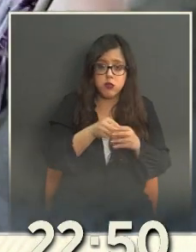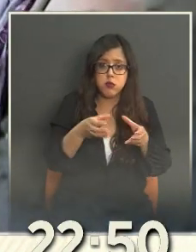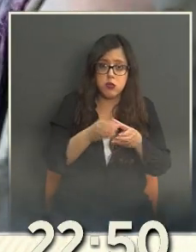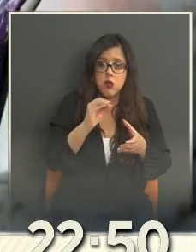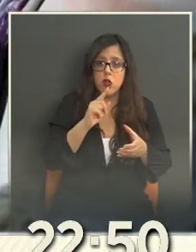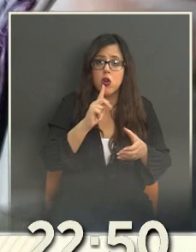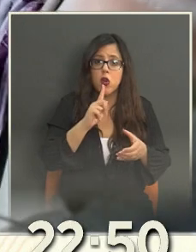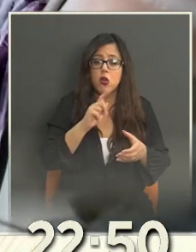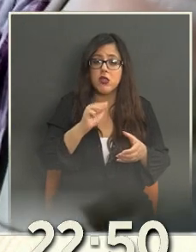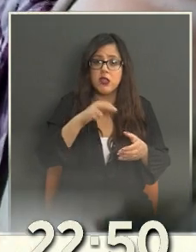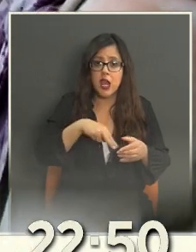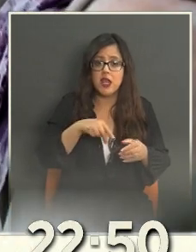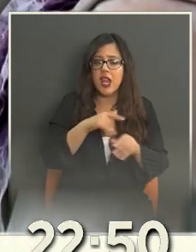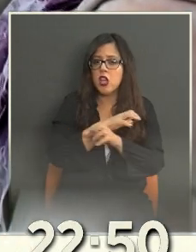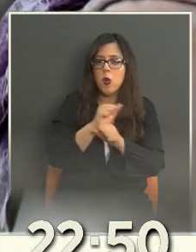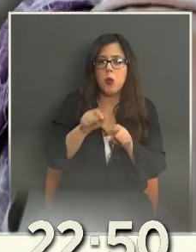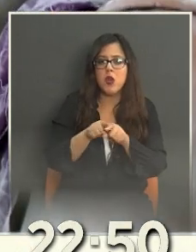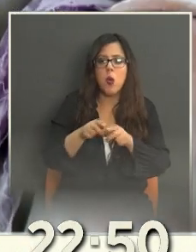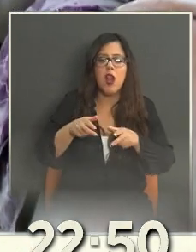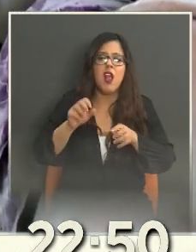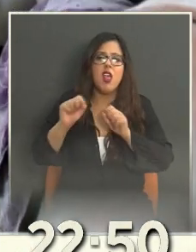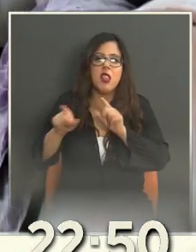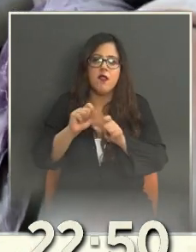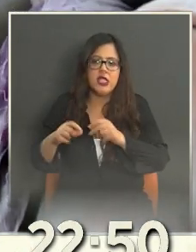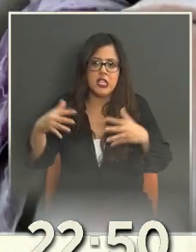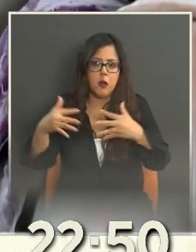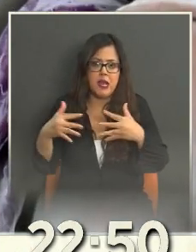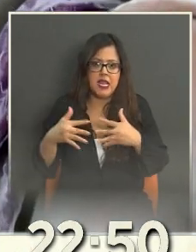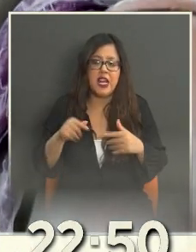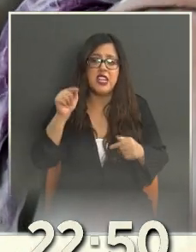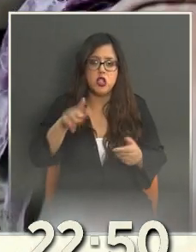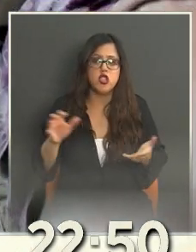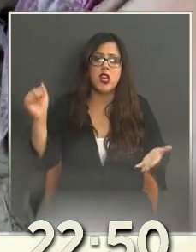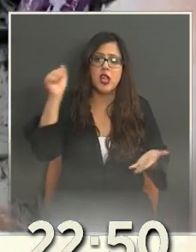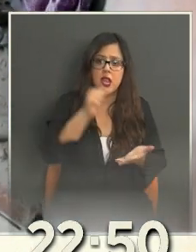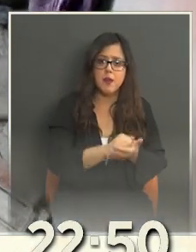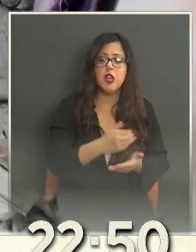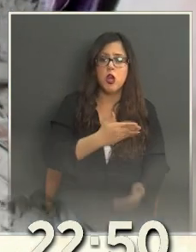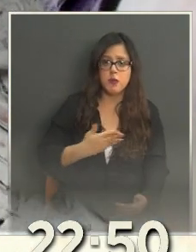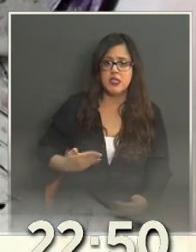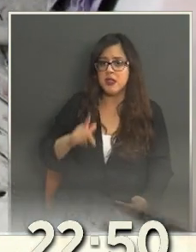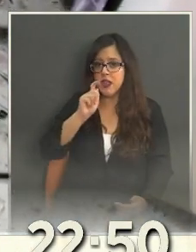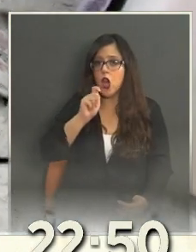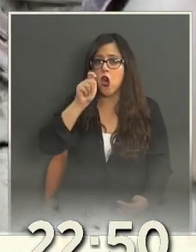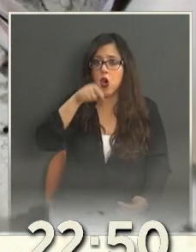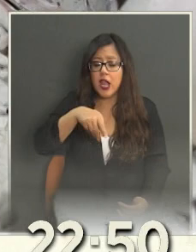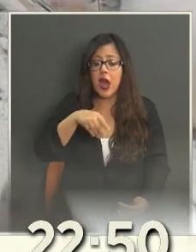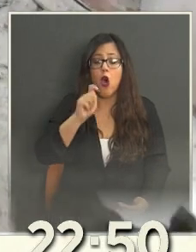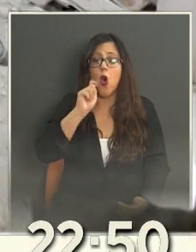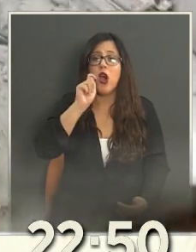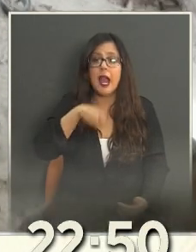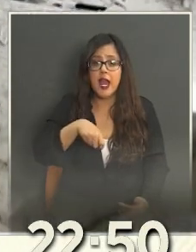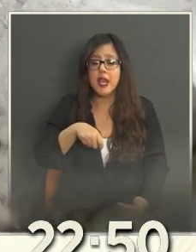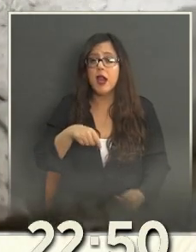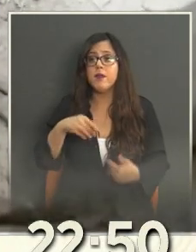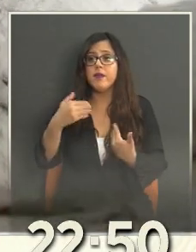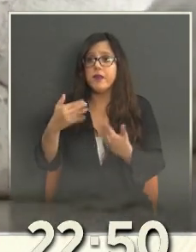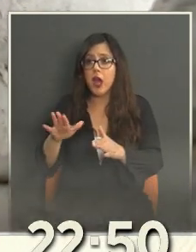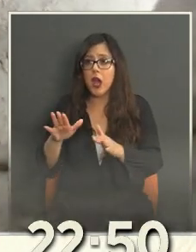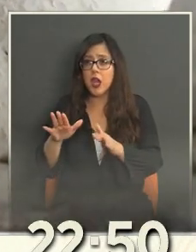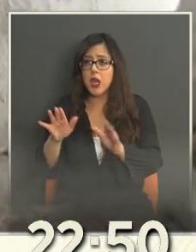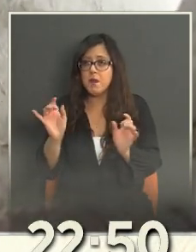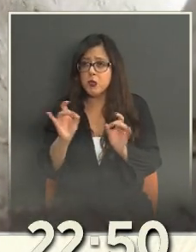pero lo que está reclamando el presidente ese mensaje tenemos en el director creo que tenemos ya alguna